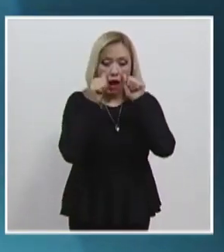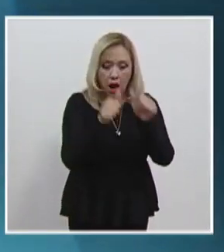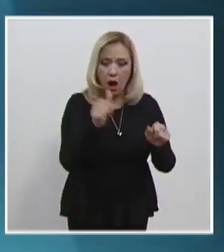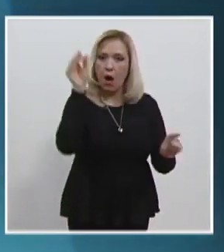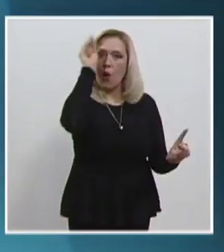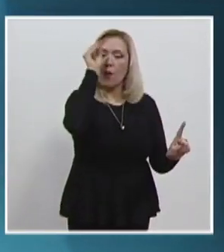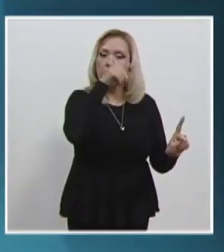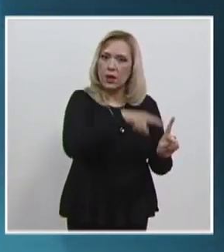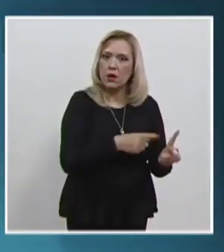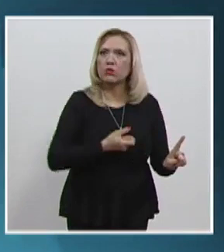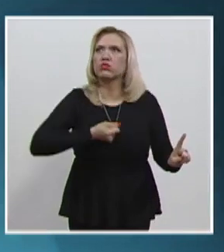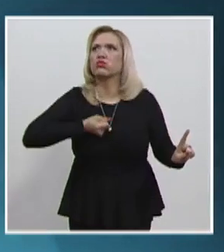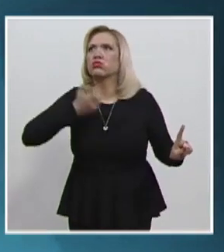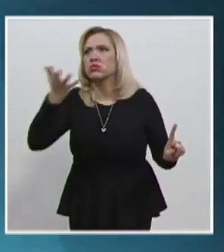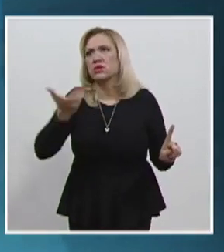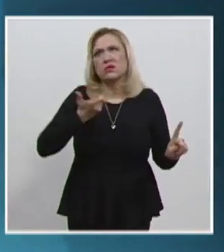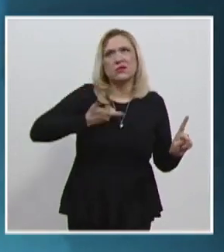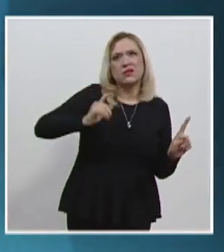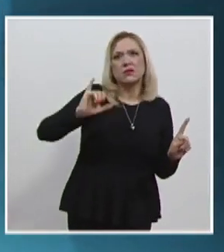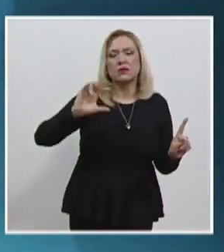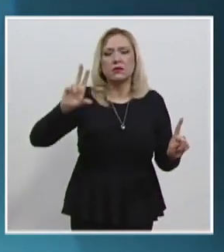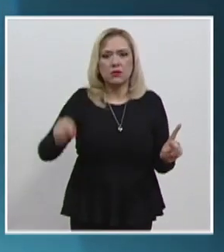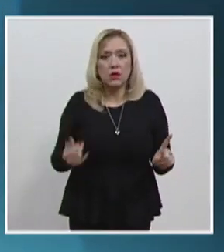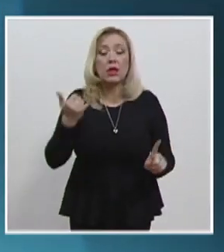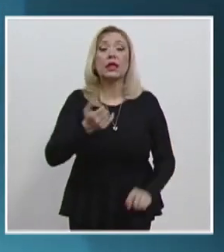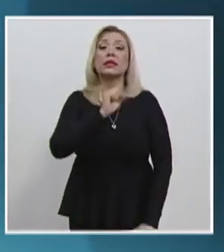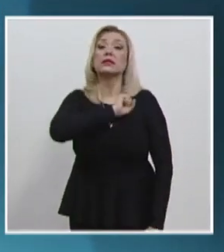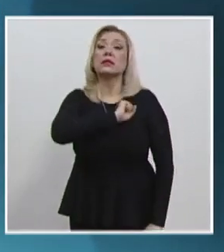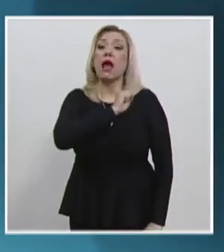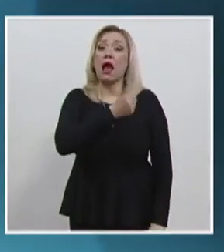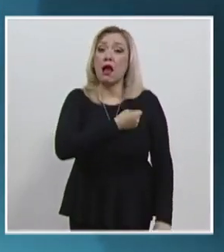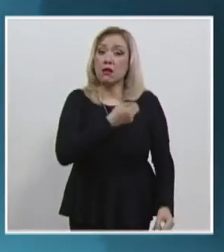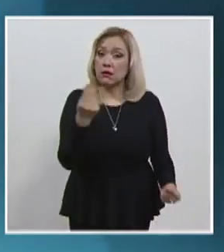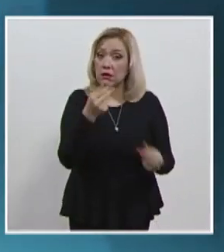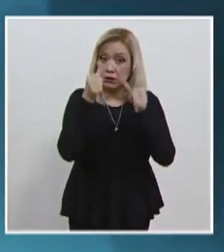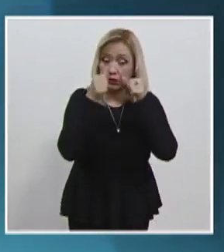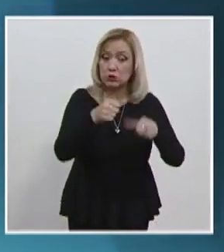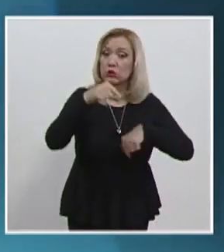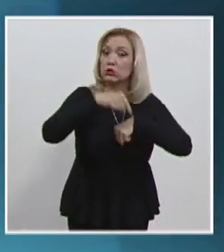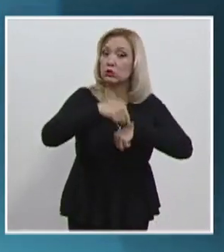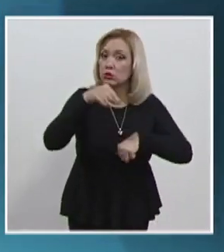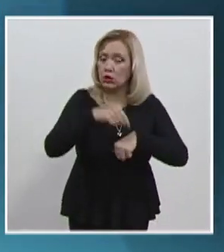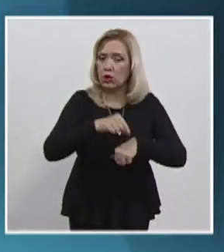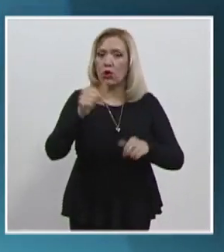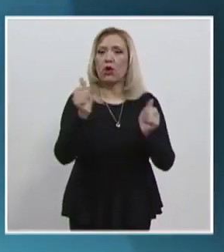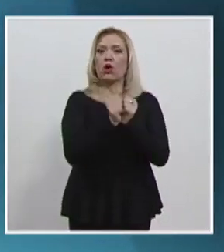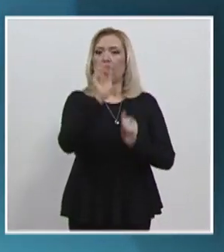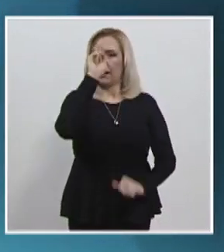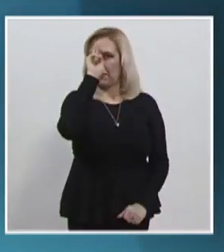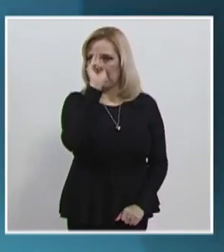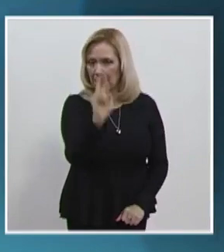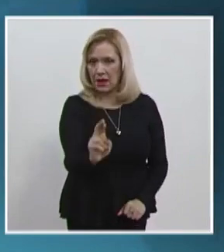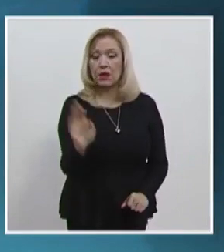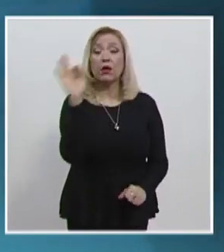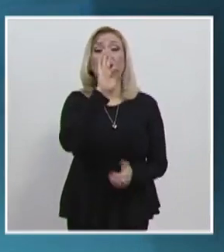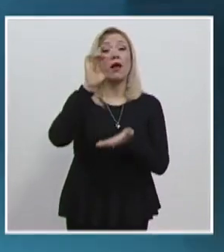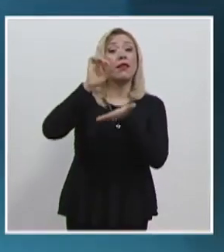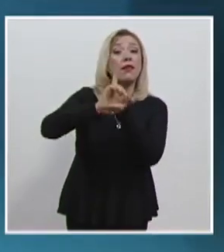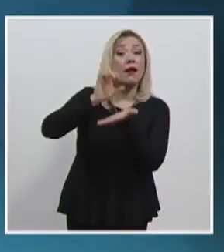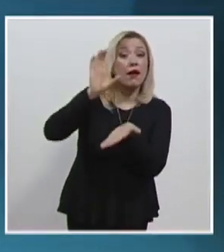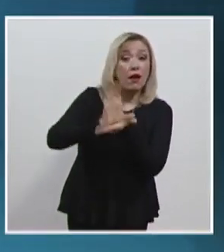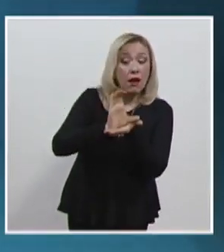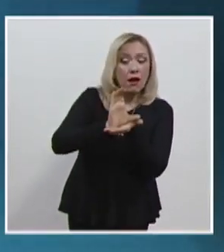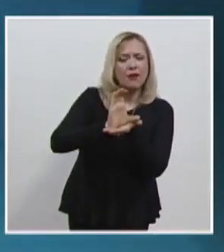además tienen derecho a estar sanos y recibir atención médica a ser tratados con respeto si tienen alguna discapacidad